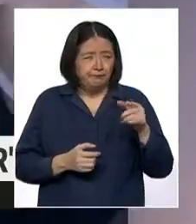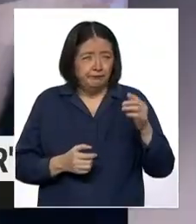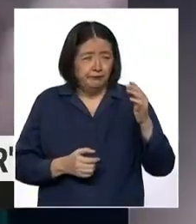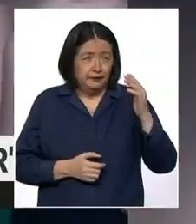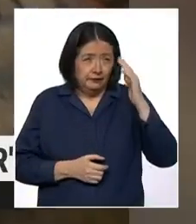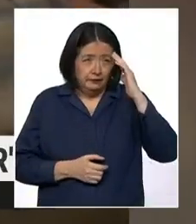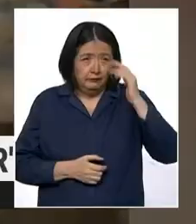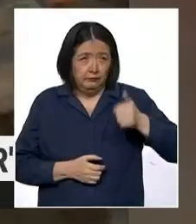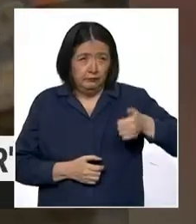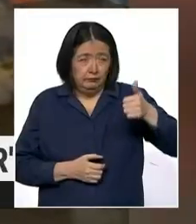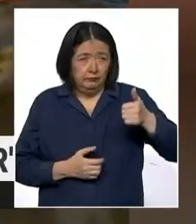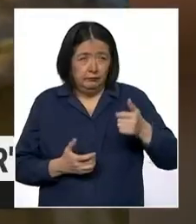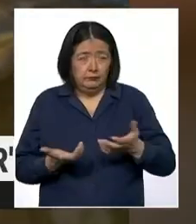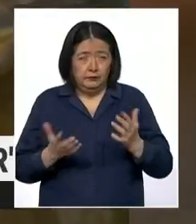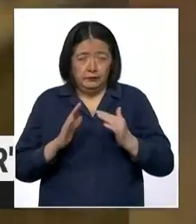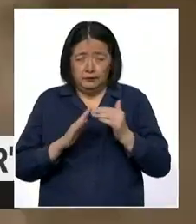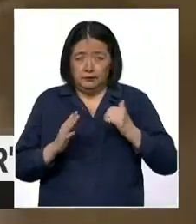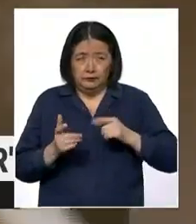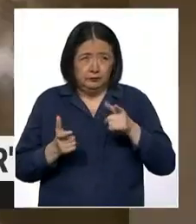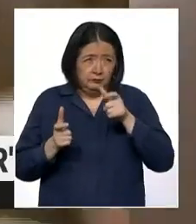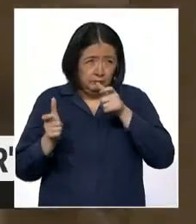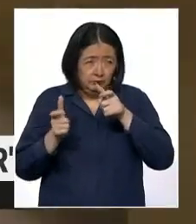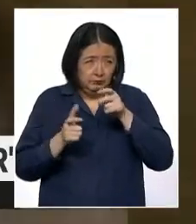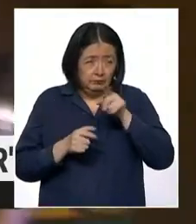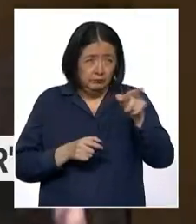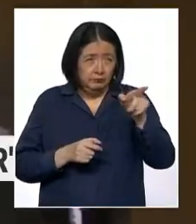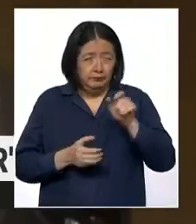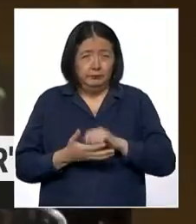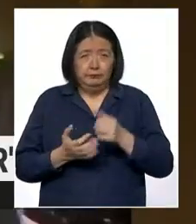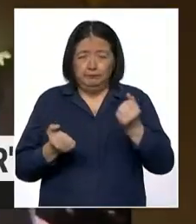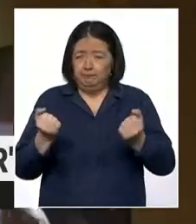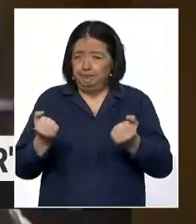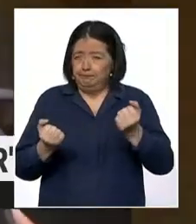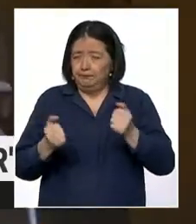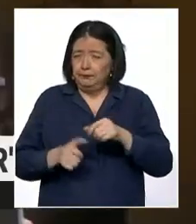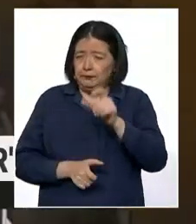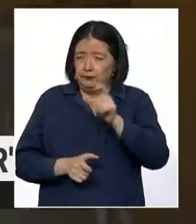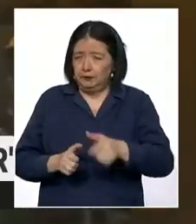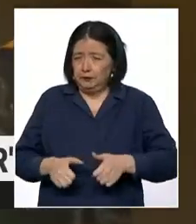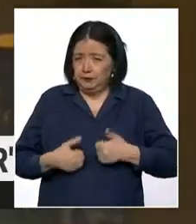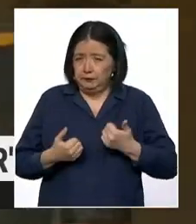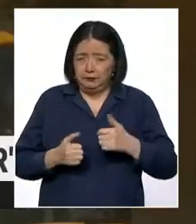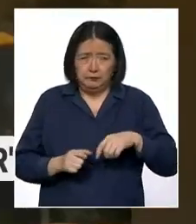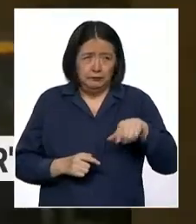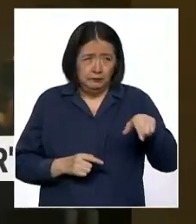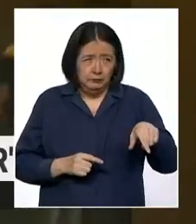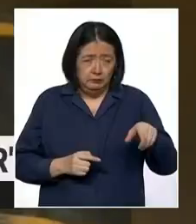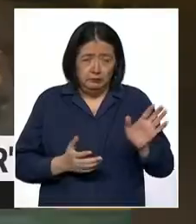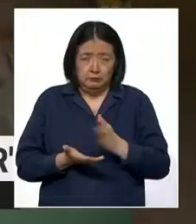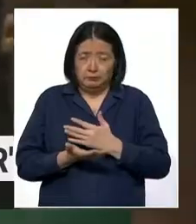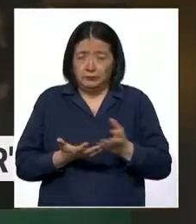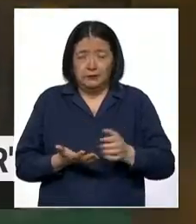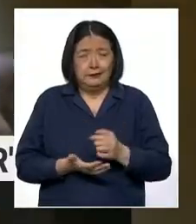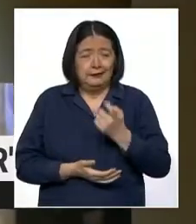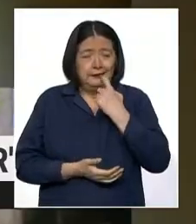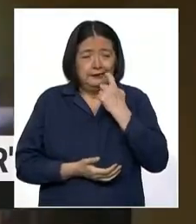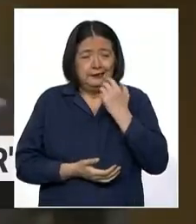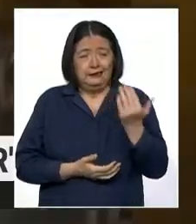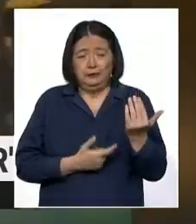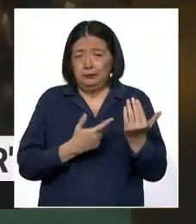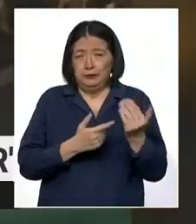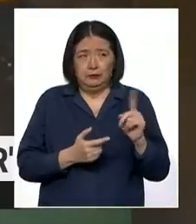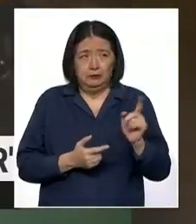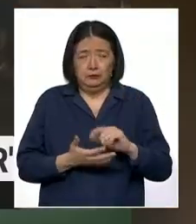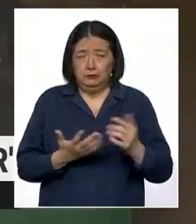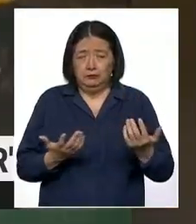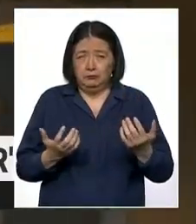también municipal que nos va a acompañar. Tenemos allá un vehículo, un auto de un vecino, el cual está sin espejo del lado izquierdo, el lado